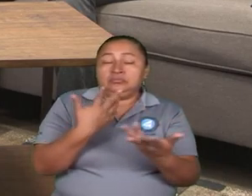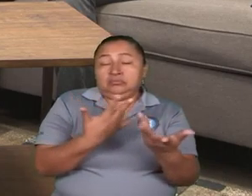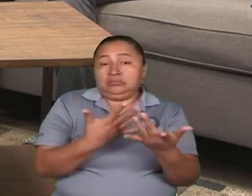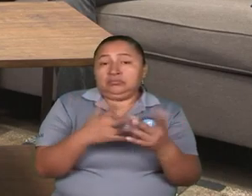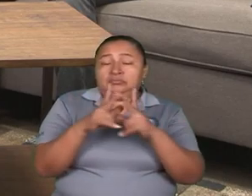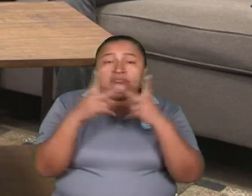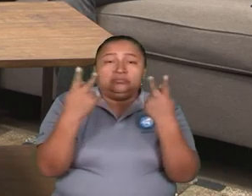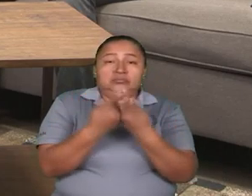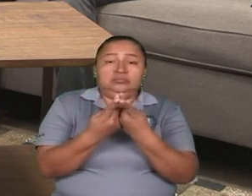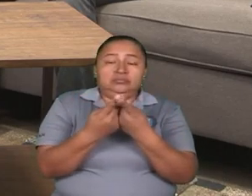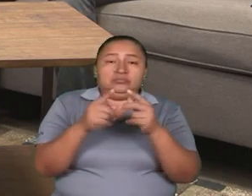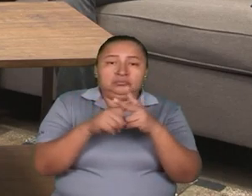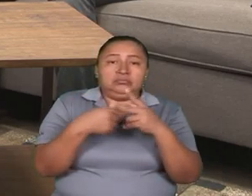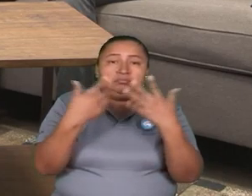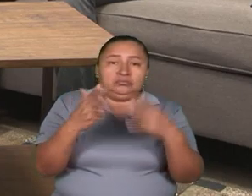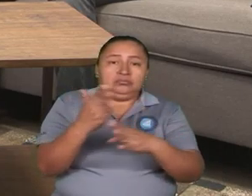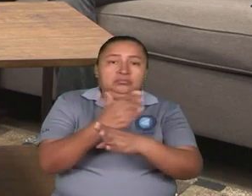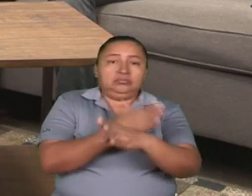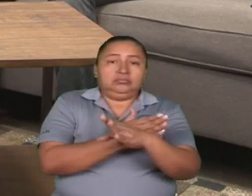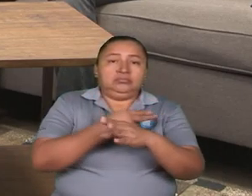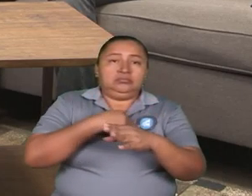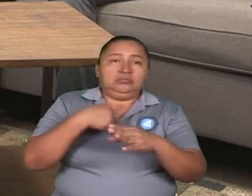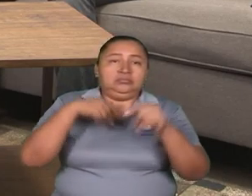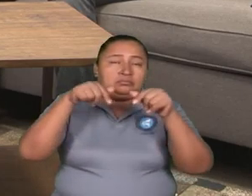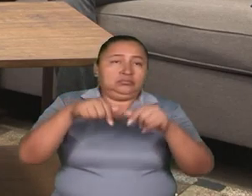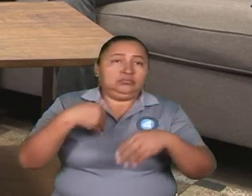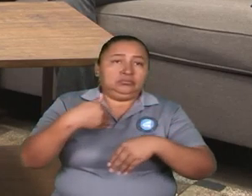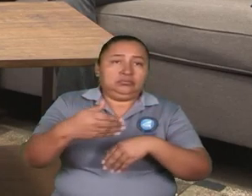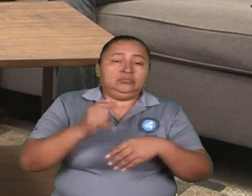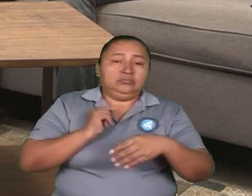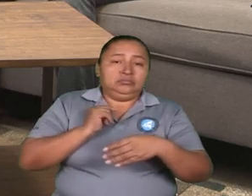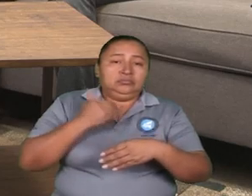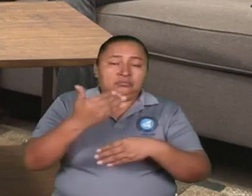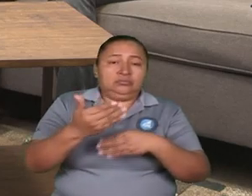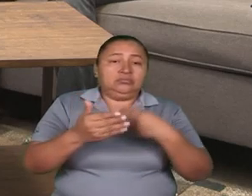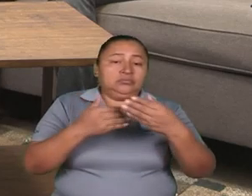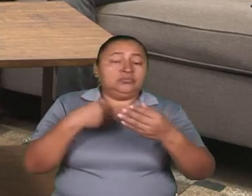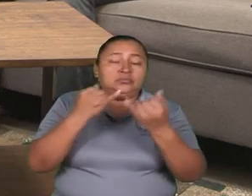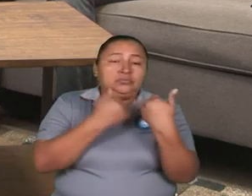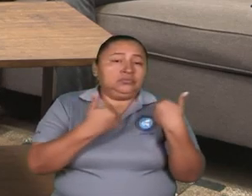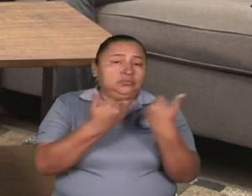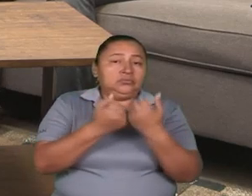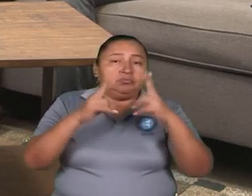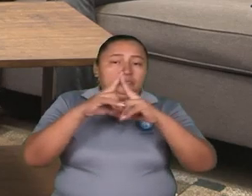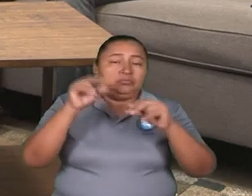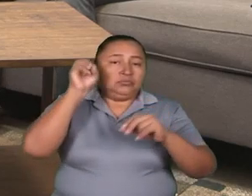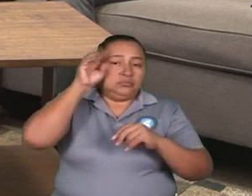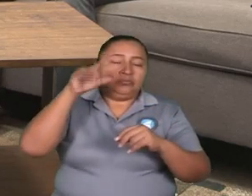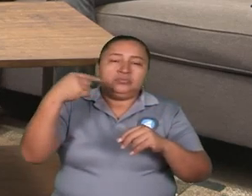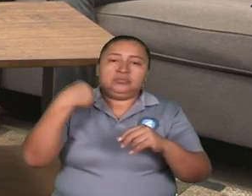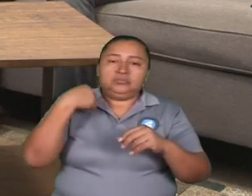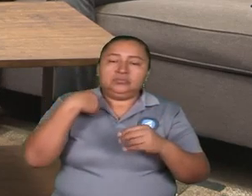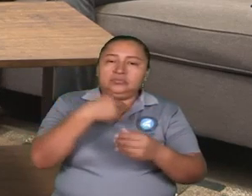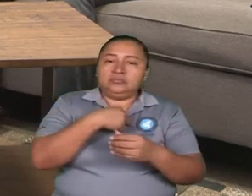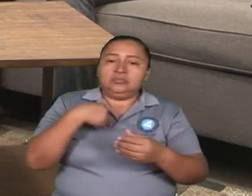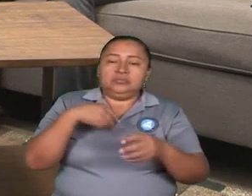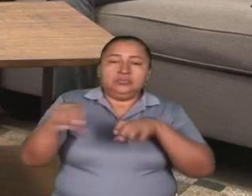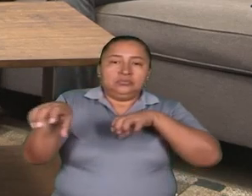andamos visitando los atractivos, ¿verdad? En cada uno de los municipios, andamos conociendo los municipios, ya, eso es parte y